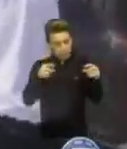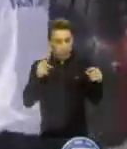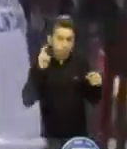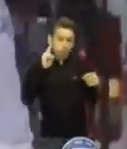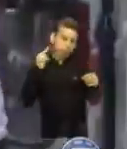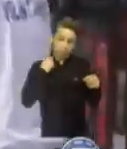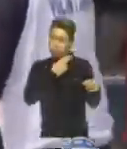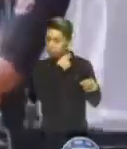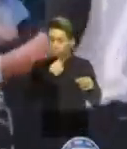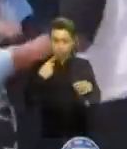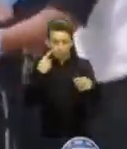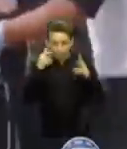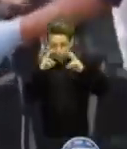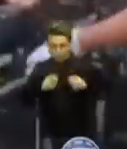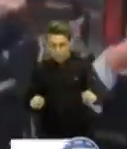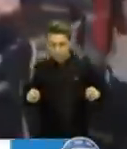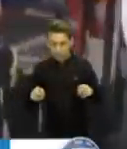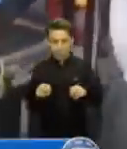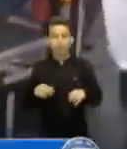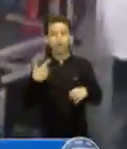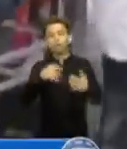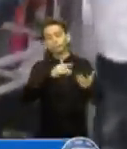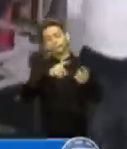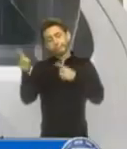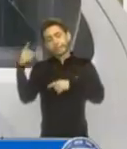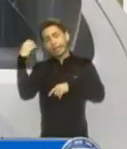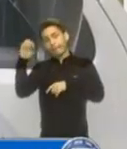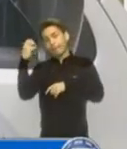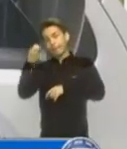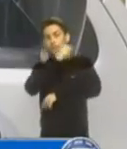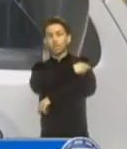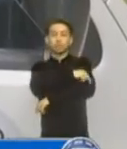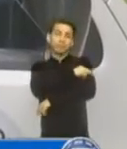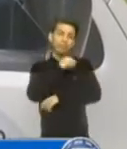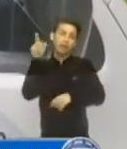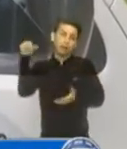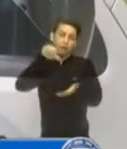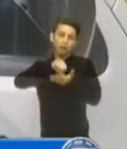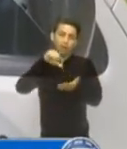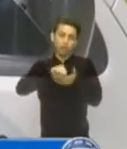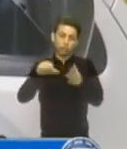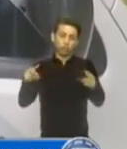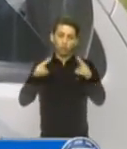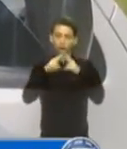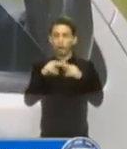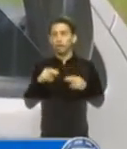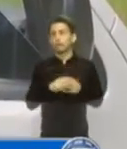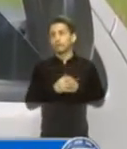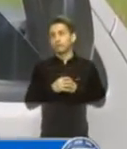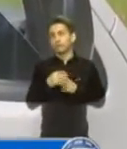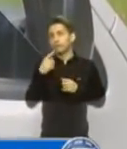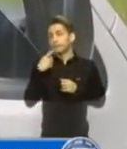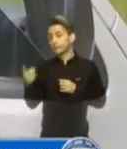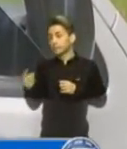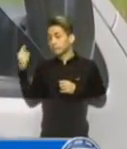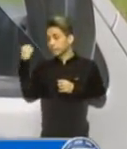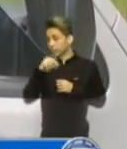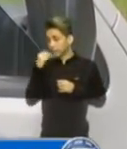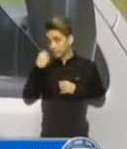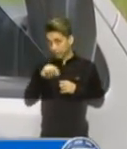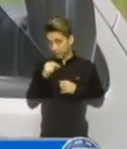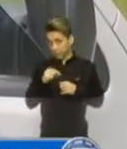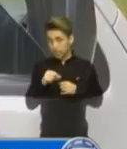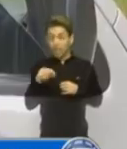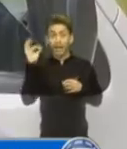unidad bomberil hacia la emergencia del hospital de la cabecera. Nos habían indicado sobre una señora que había sido atacada por